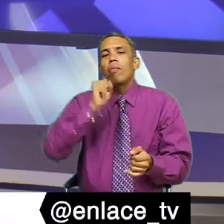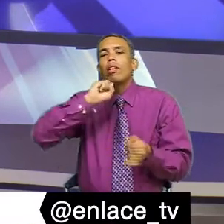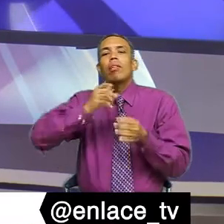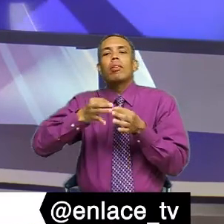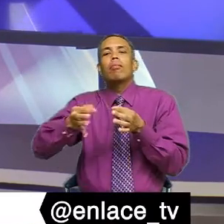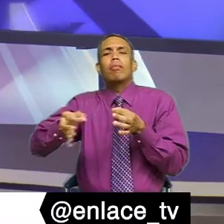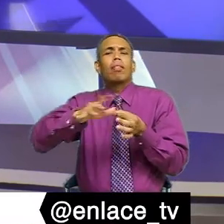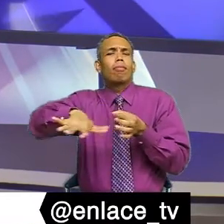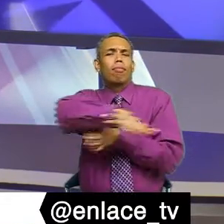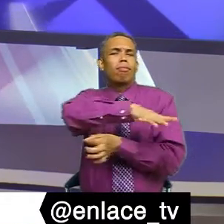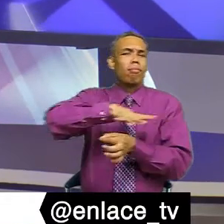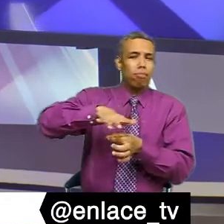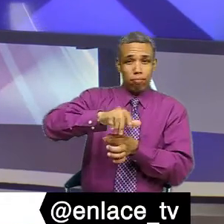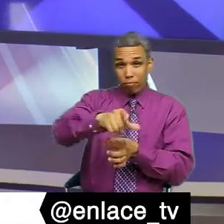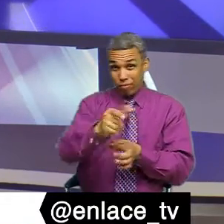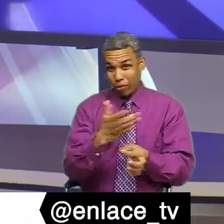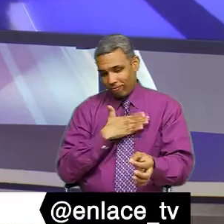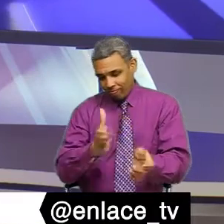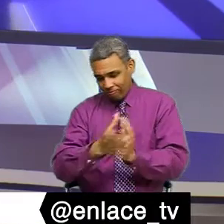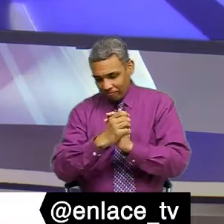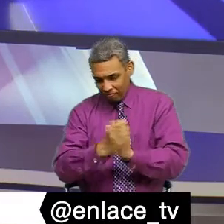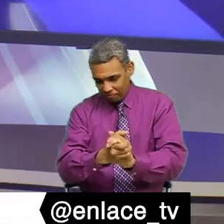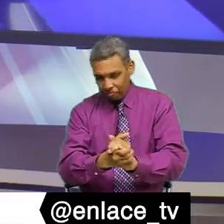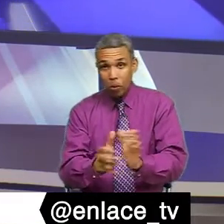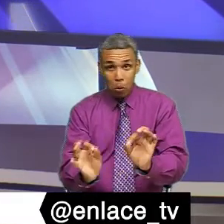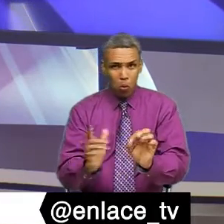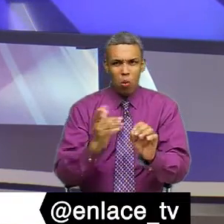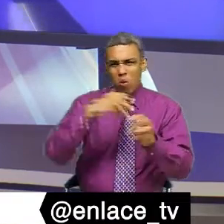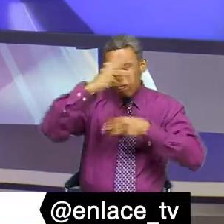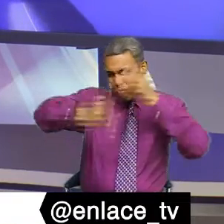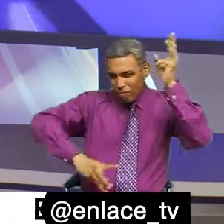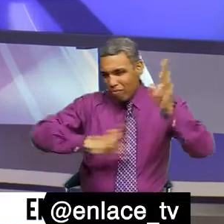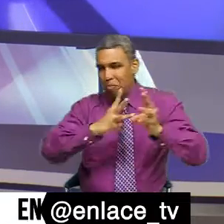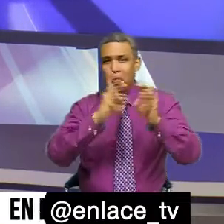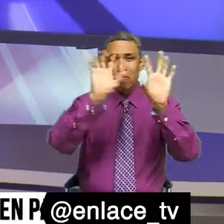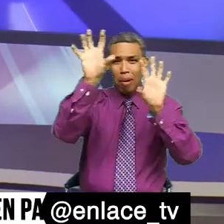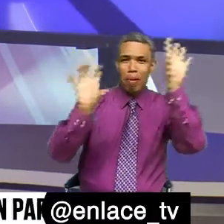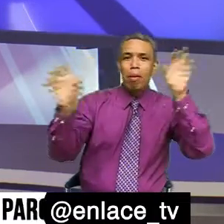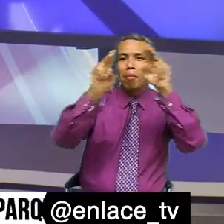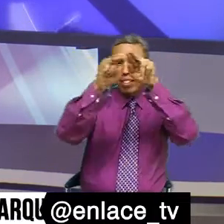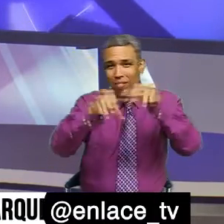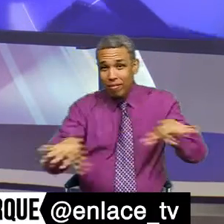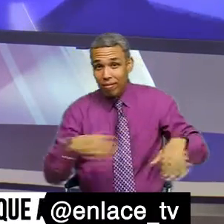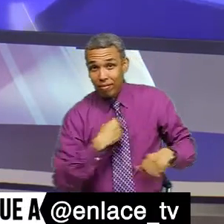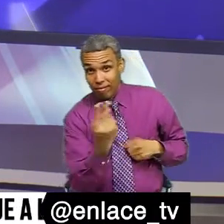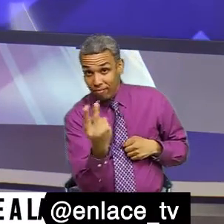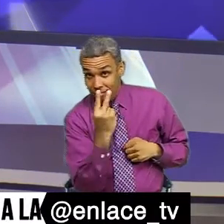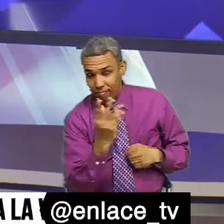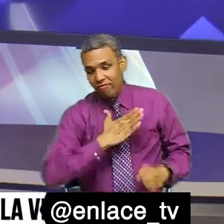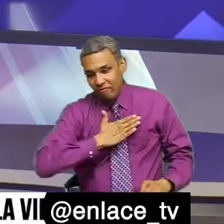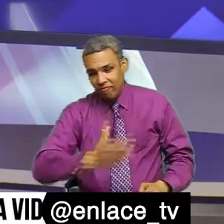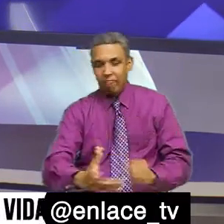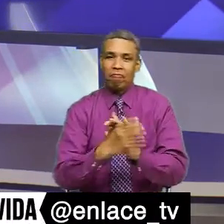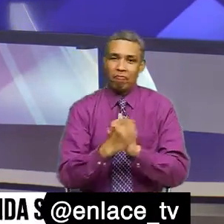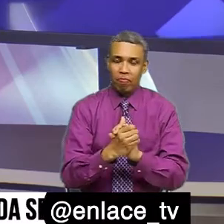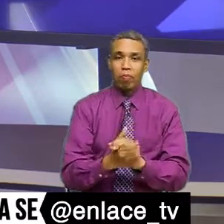Bermeja y la región del Magdalena Medio y por supuesto a quienes nos ven desde cualquier parte del mundo por medio de nuestra señal en vivo en